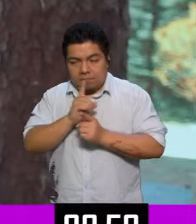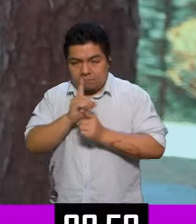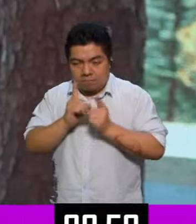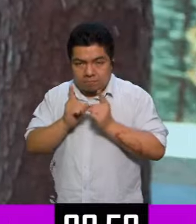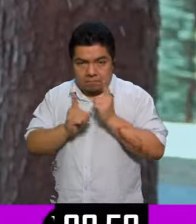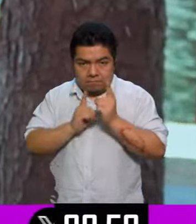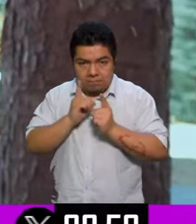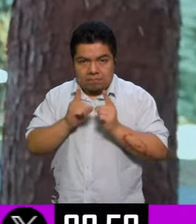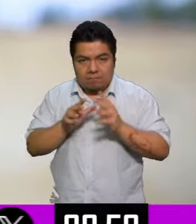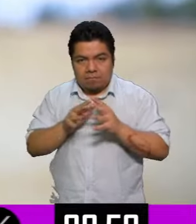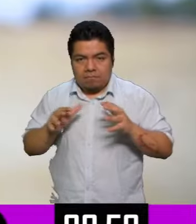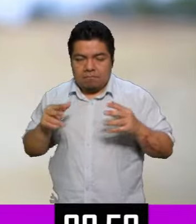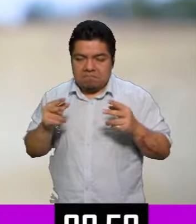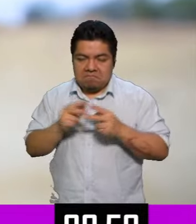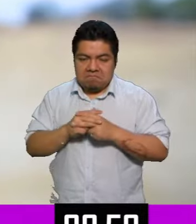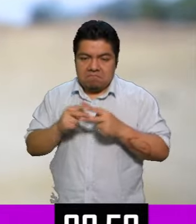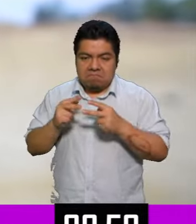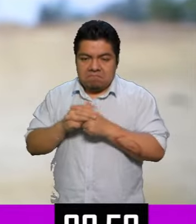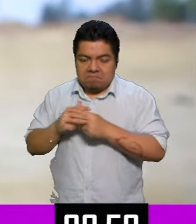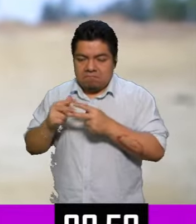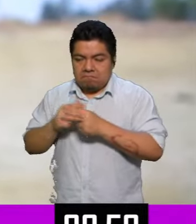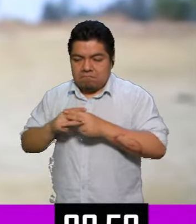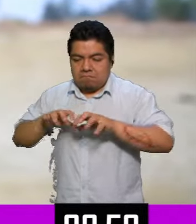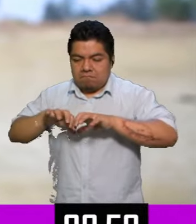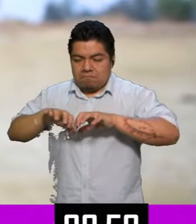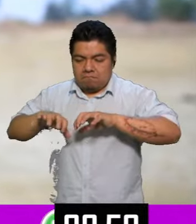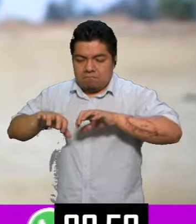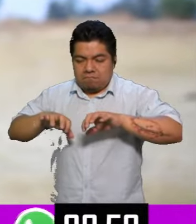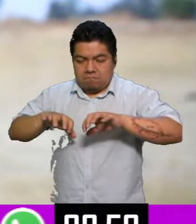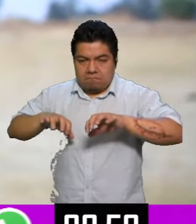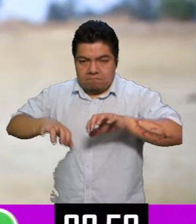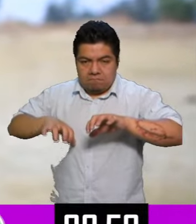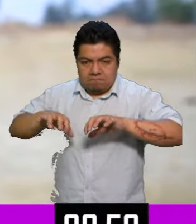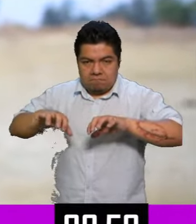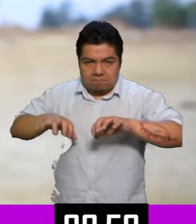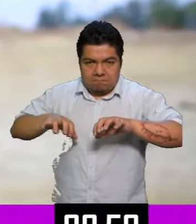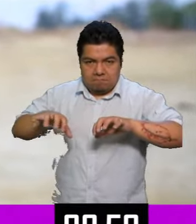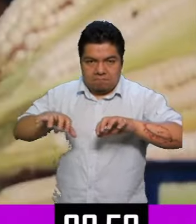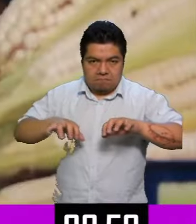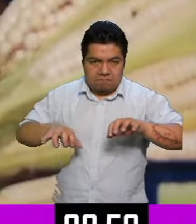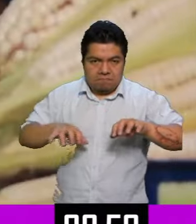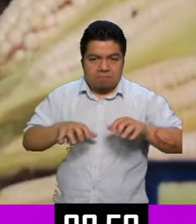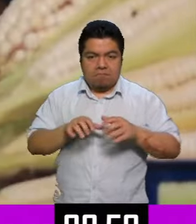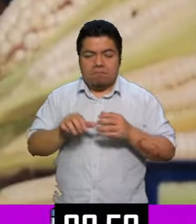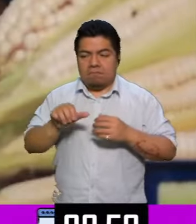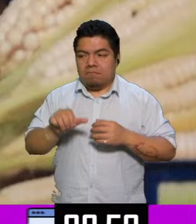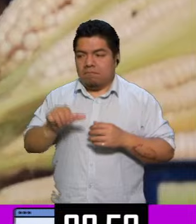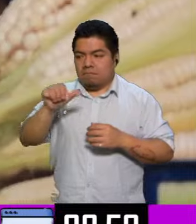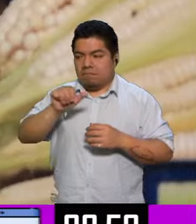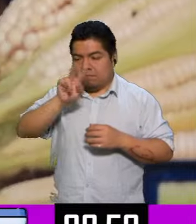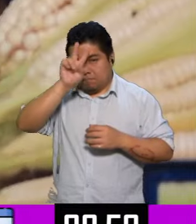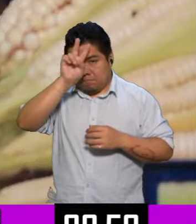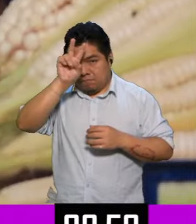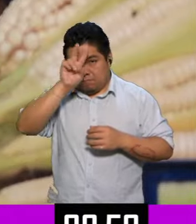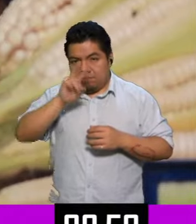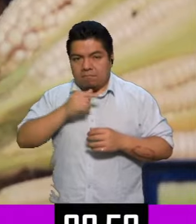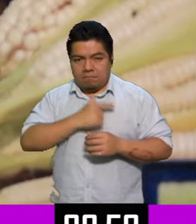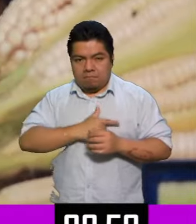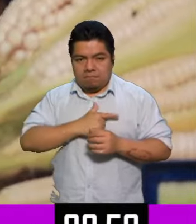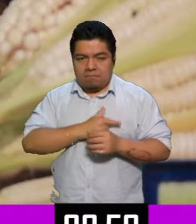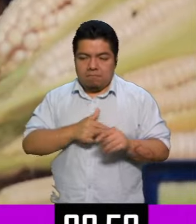y Latinoamérica fue pelearse entre ellos y se fueron partiendo en pedacitos y quedó el Alto Perú. Hay quienes siguen esa bonita